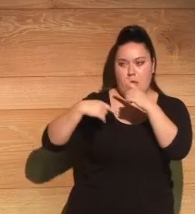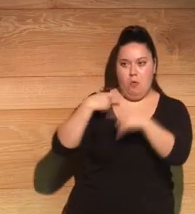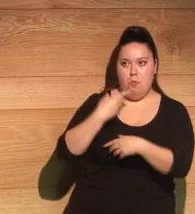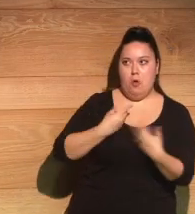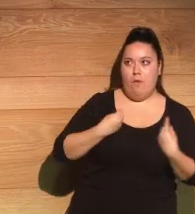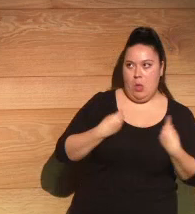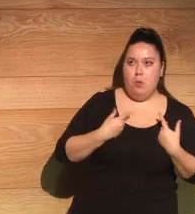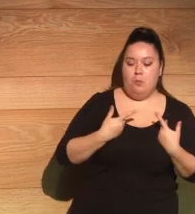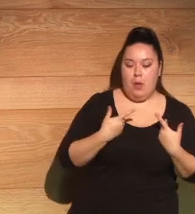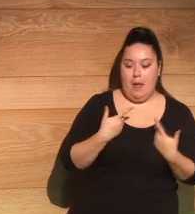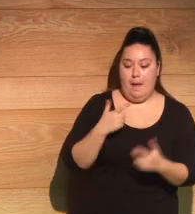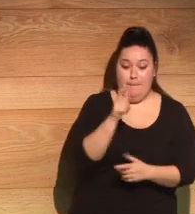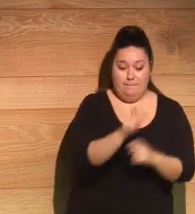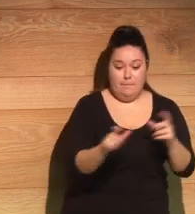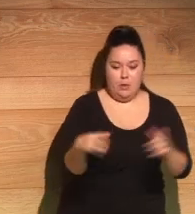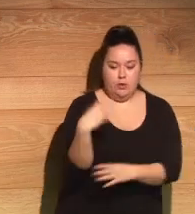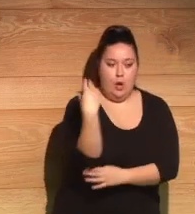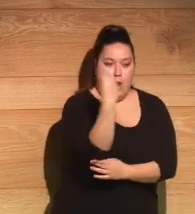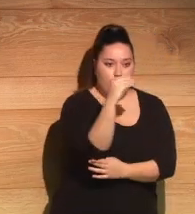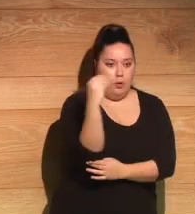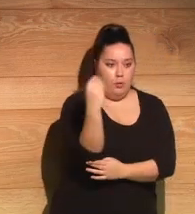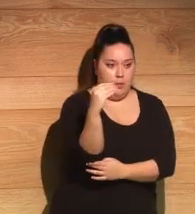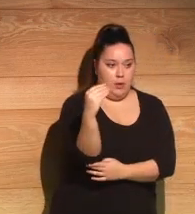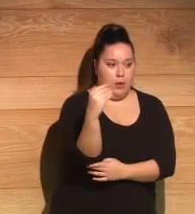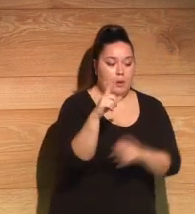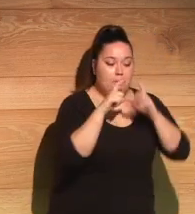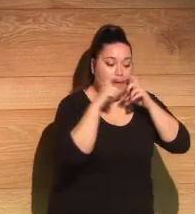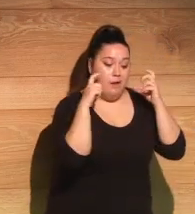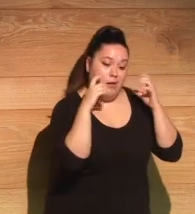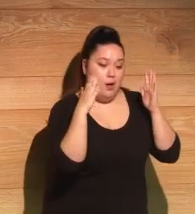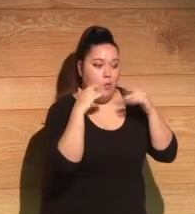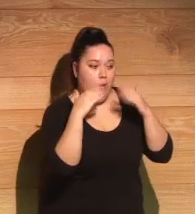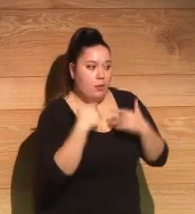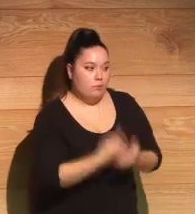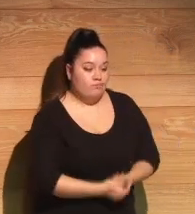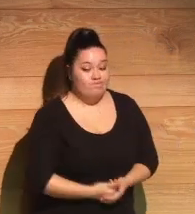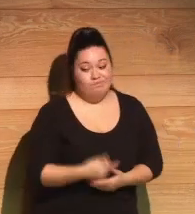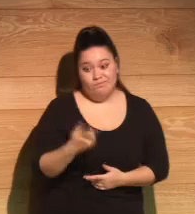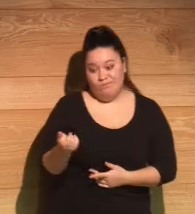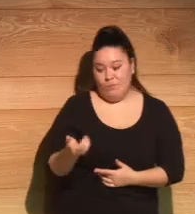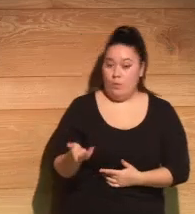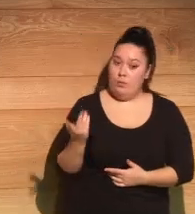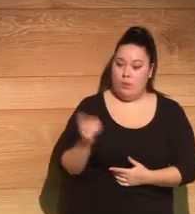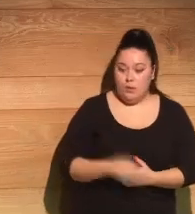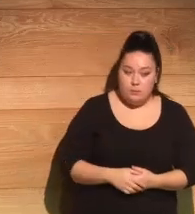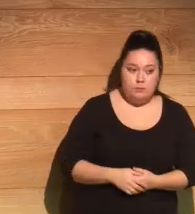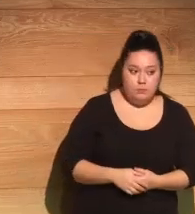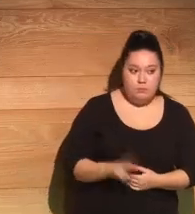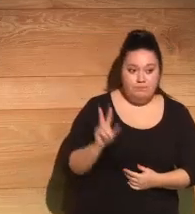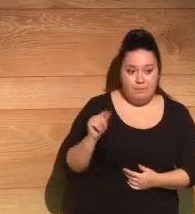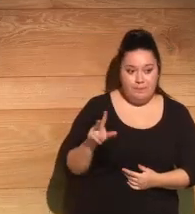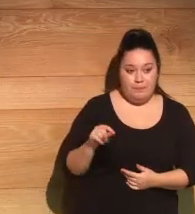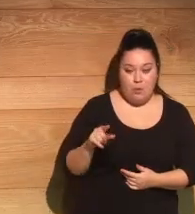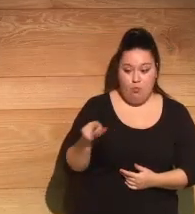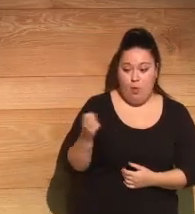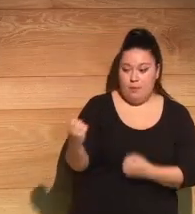cuando ves a gente joven sin la mascarilla, etcétera, pues dices, joder, me puedes